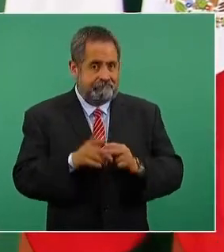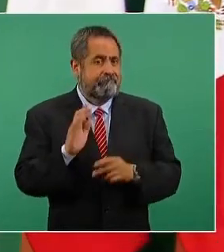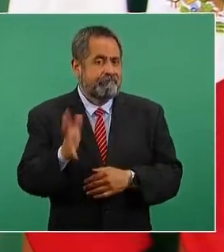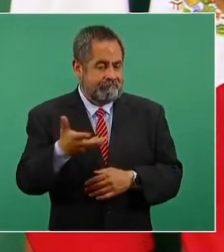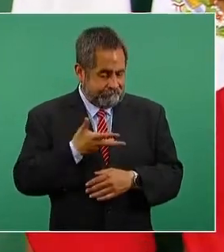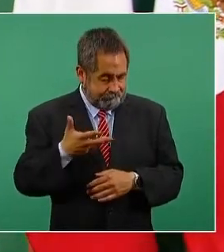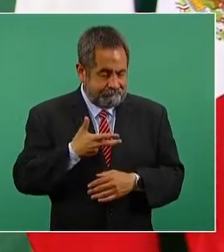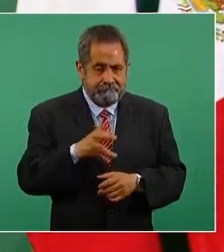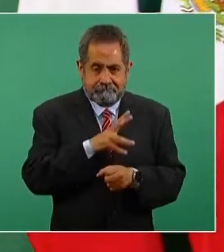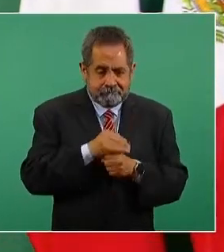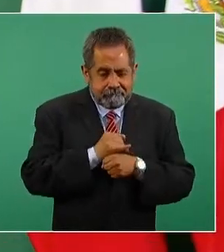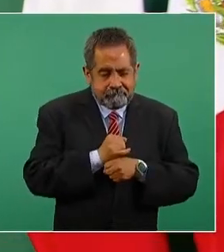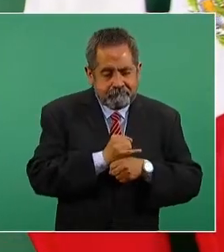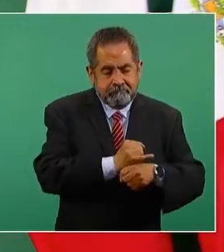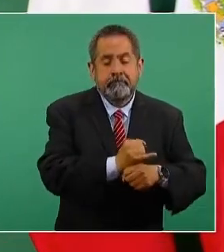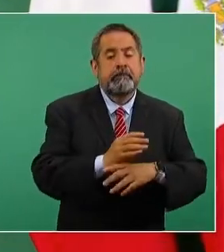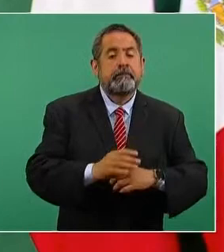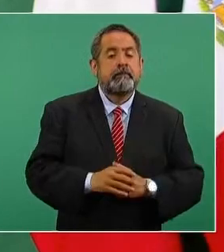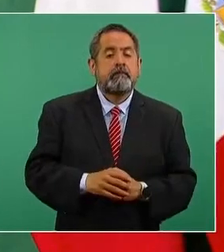está